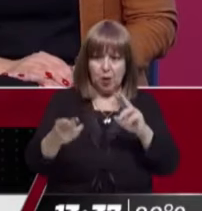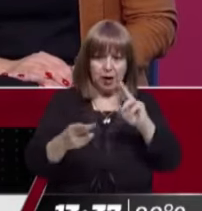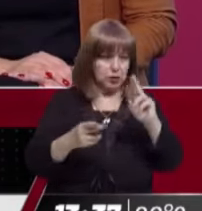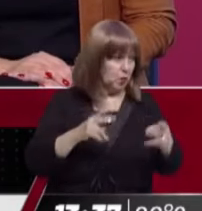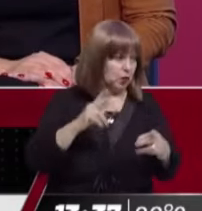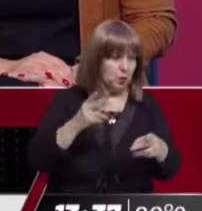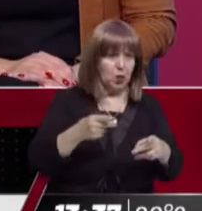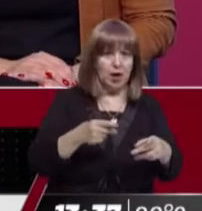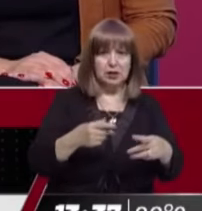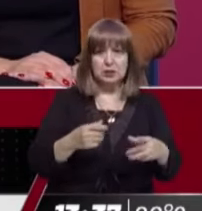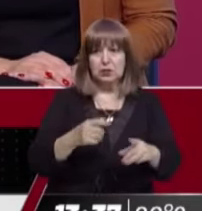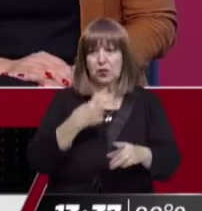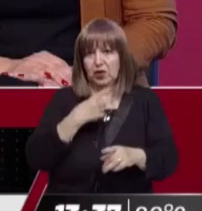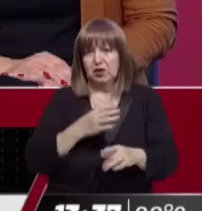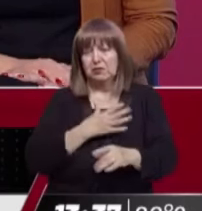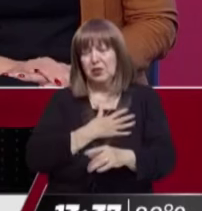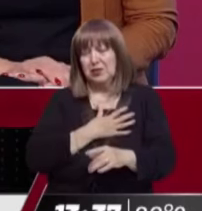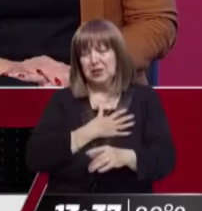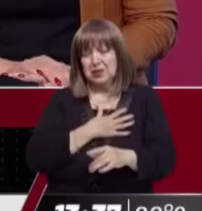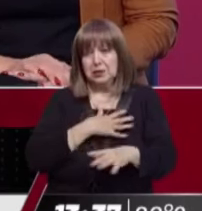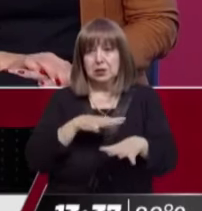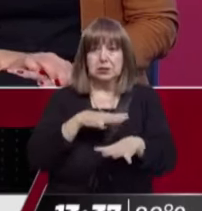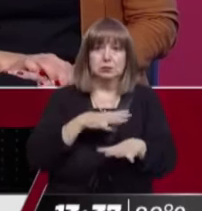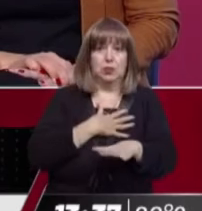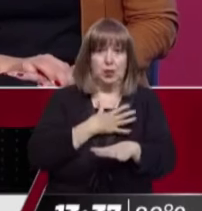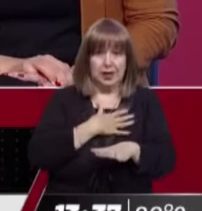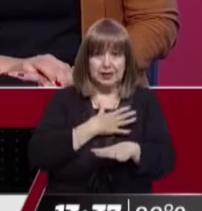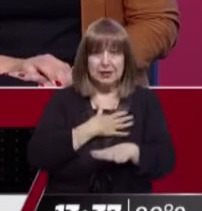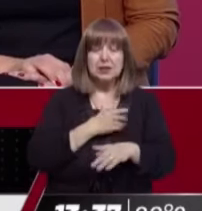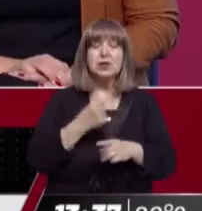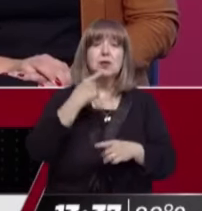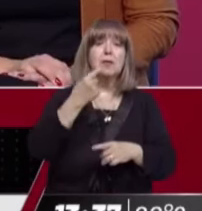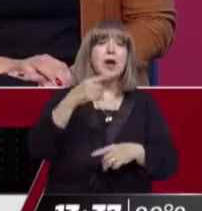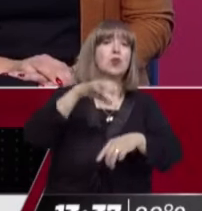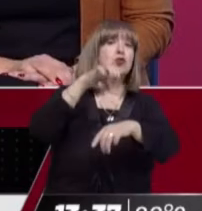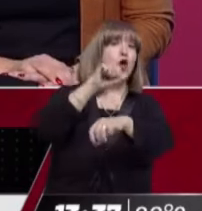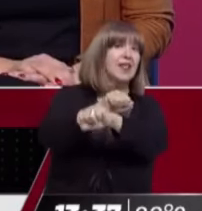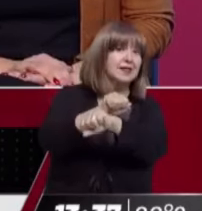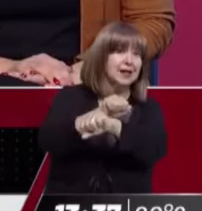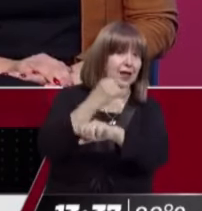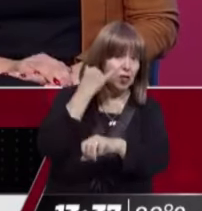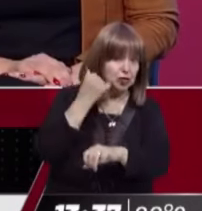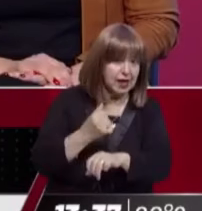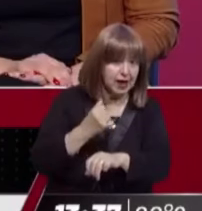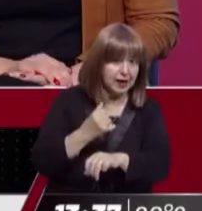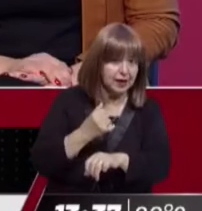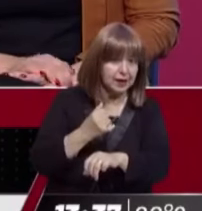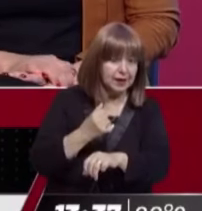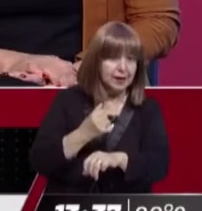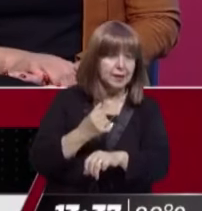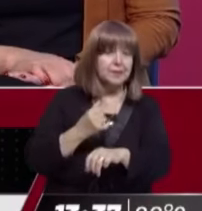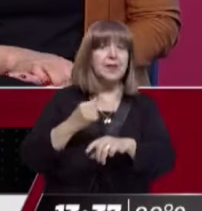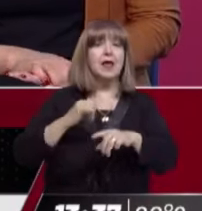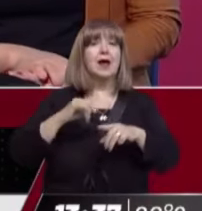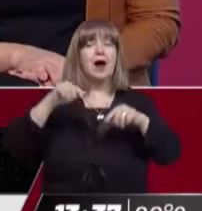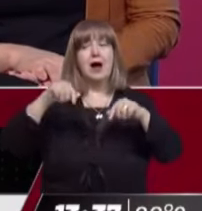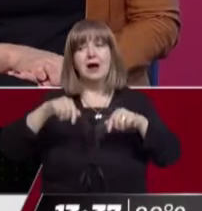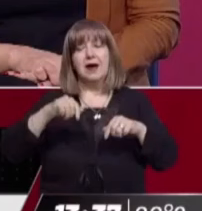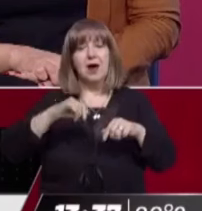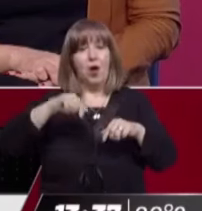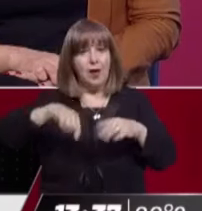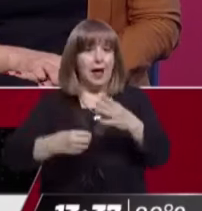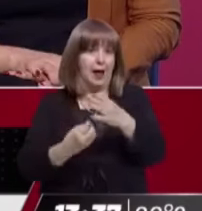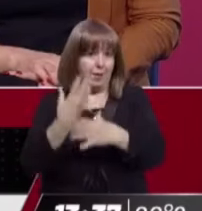Una barbaridad, las imágenes y lo que están haciendo. En cuanto a detenidos, la denuncia formal se ha realizado